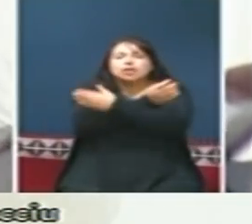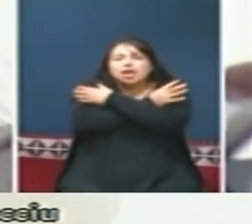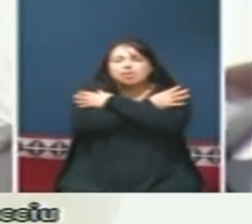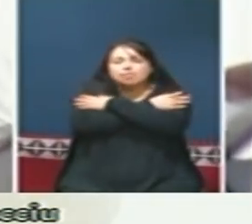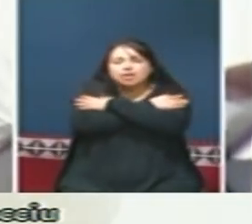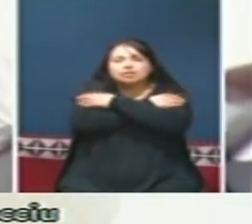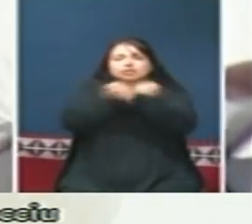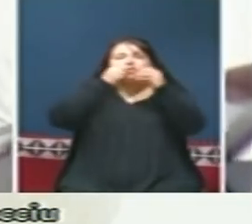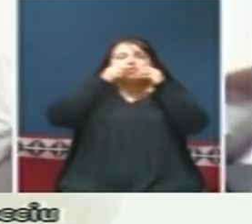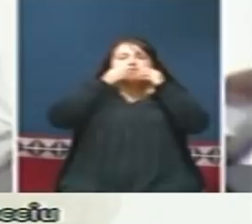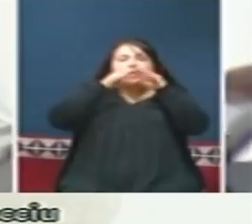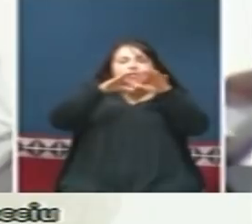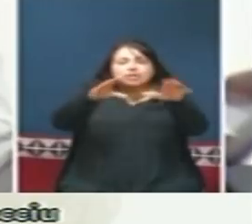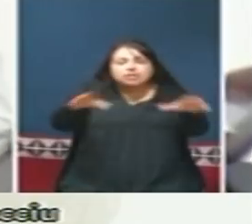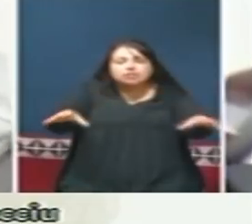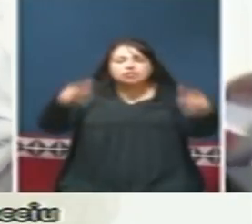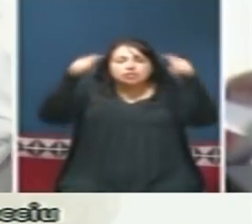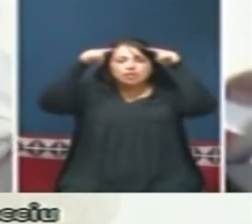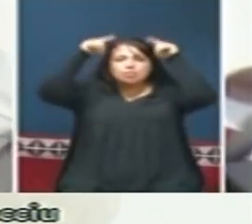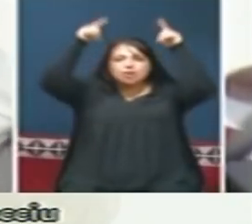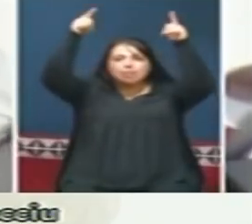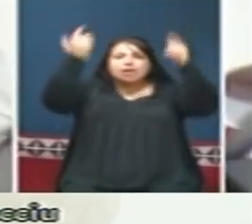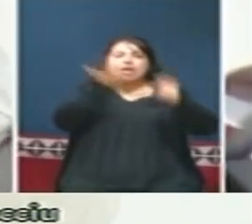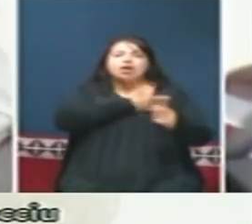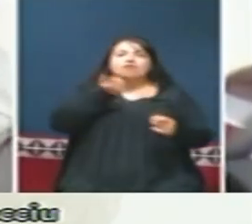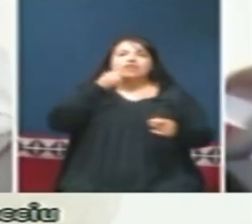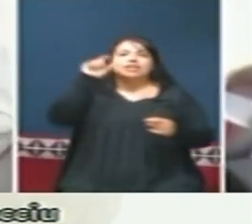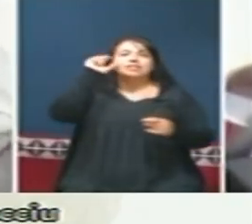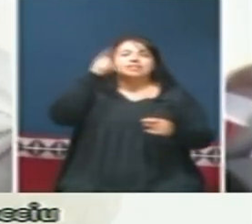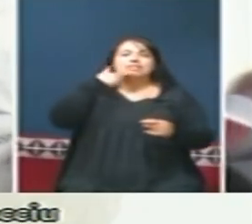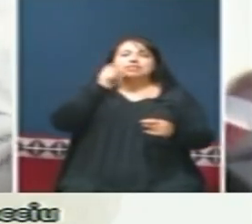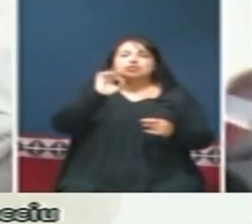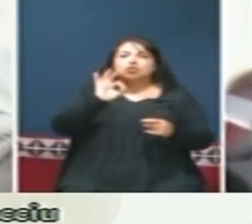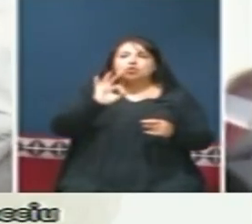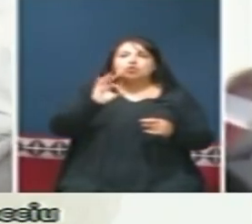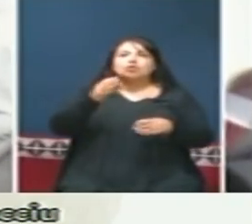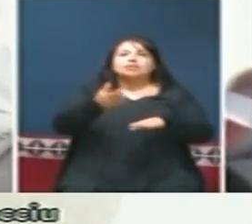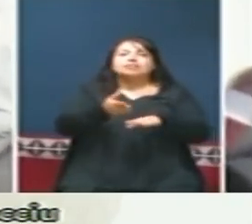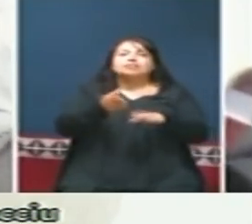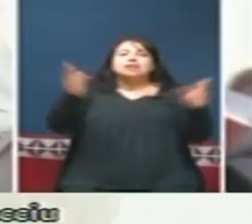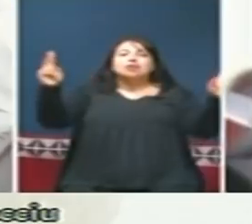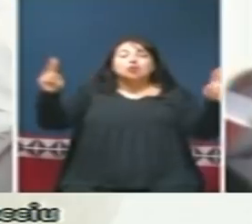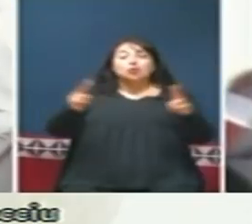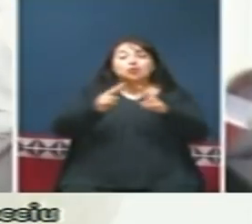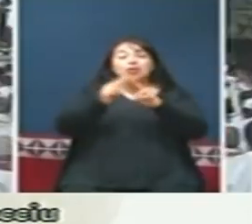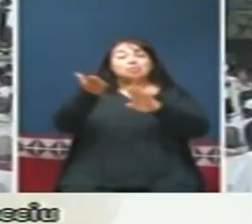la bendición del Papa Francisco, que he encontrado antes de venir aquí.